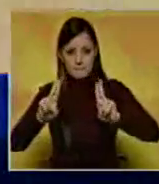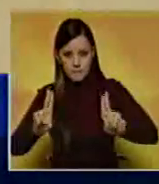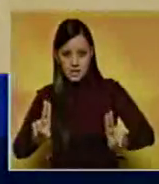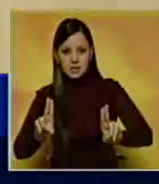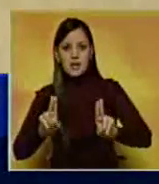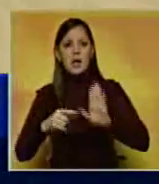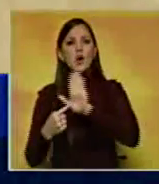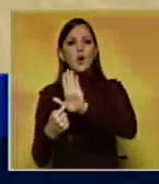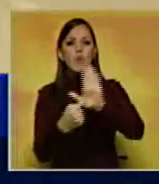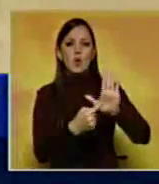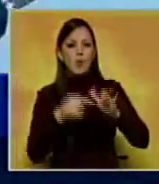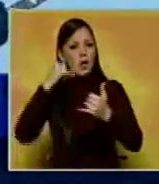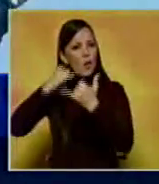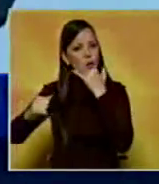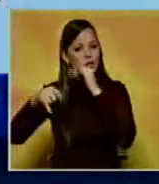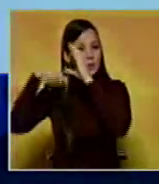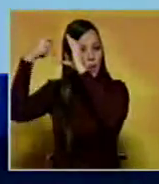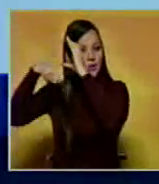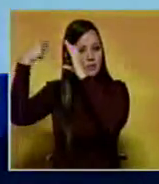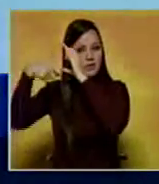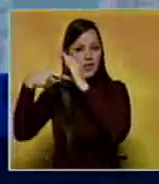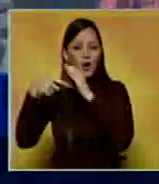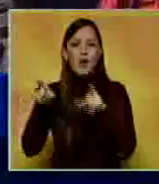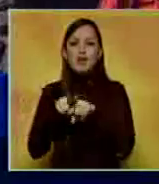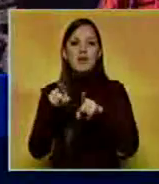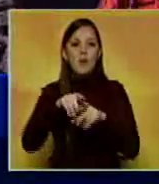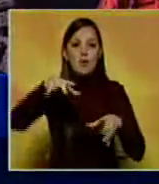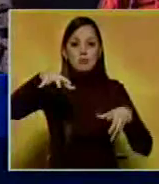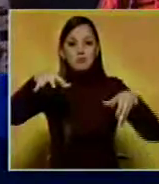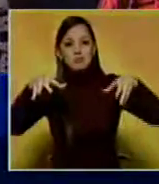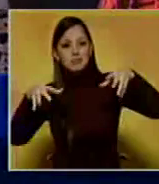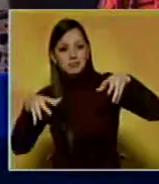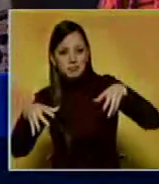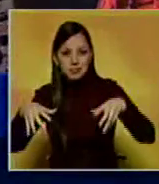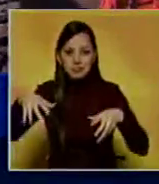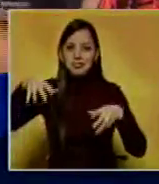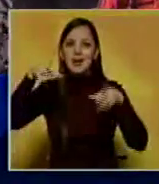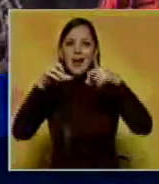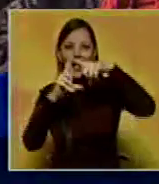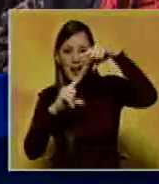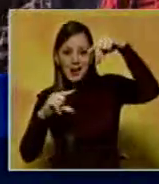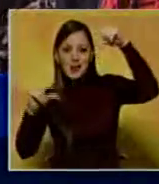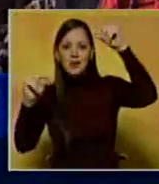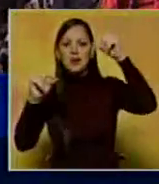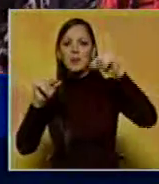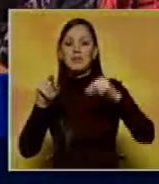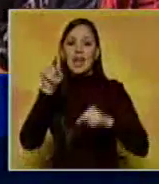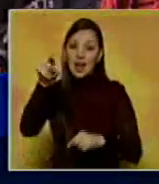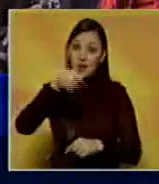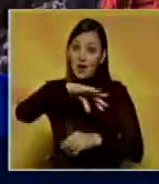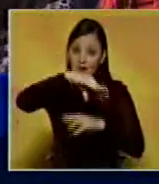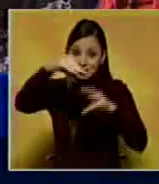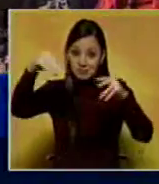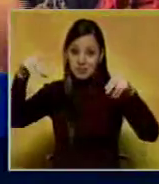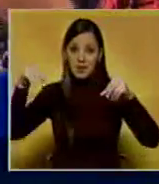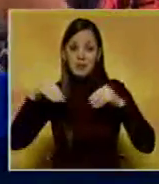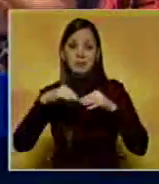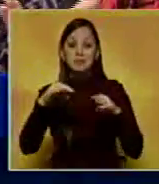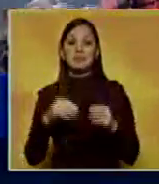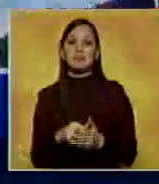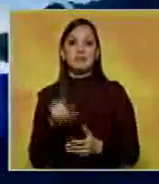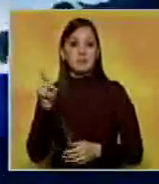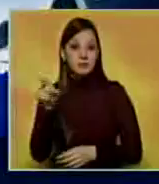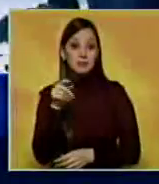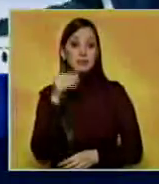en su último video secreto, donde aparecen como astronautas desde los médanos de Coro. De igual forma, el enano y Pavel anunciaron